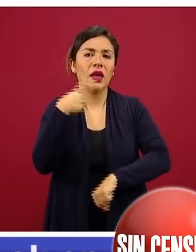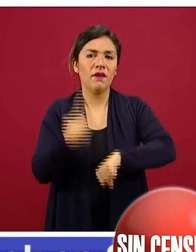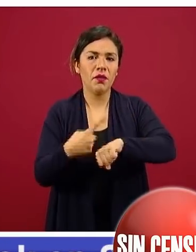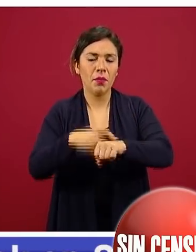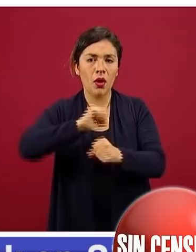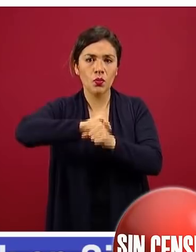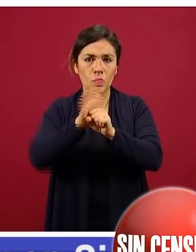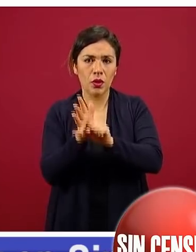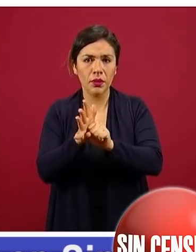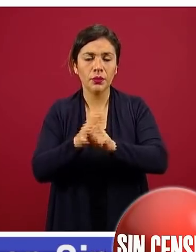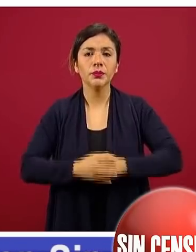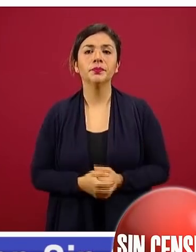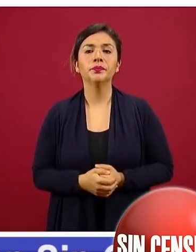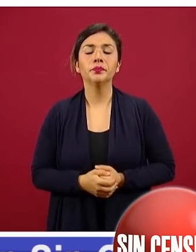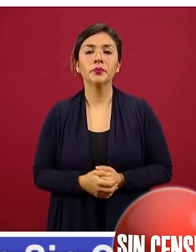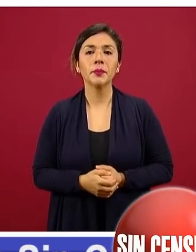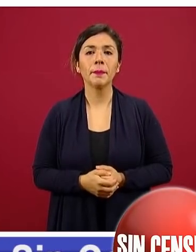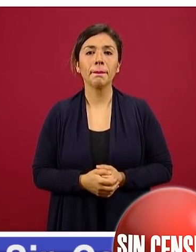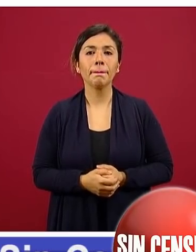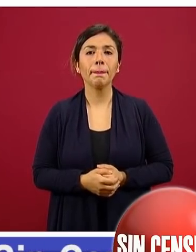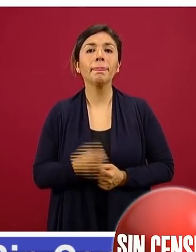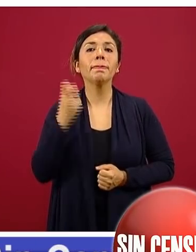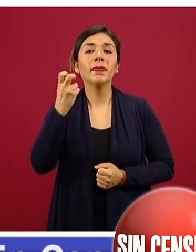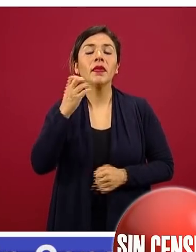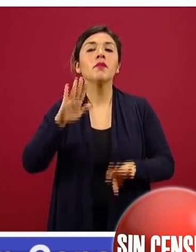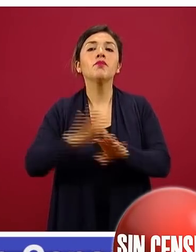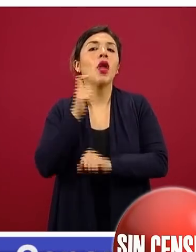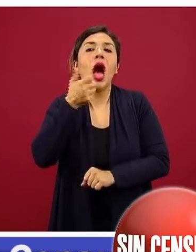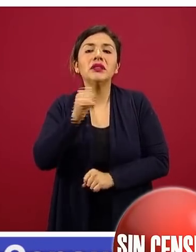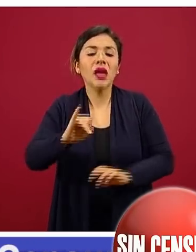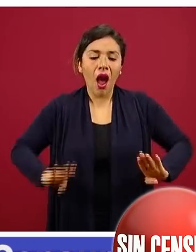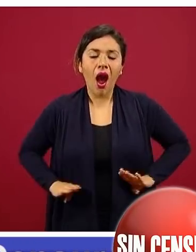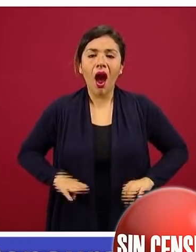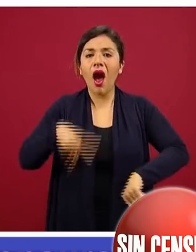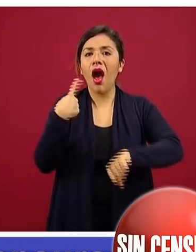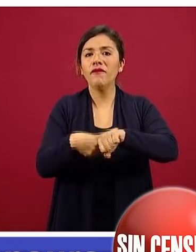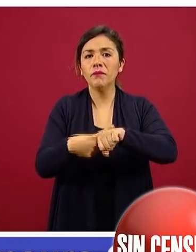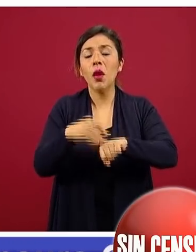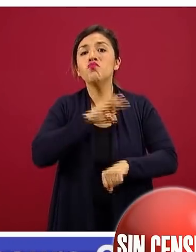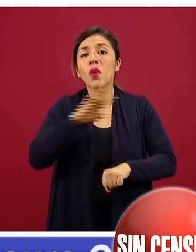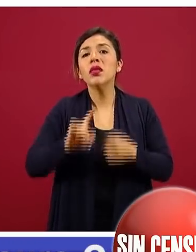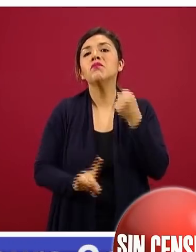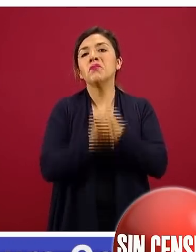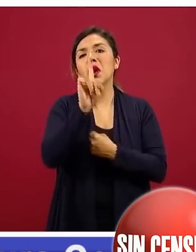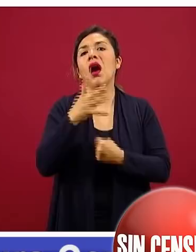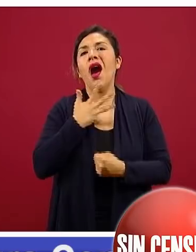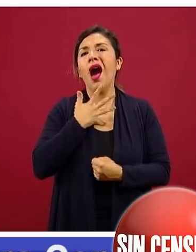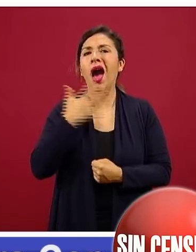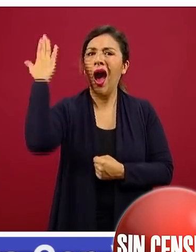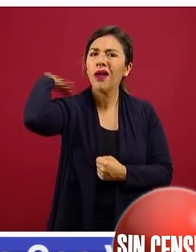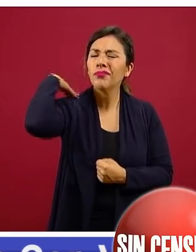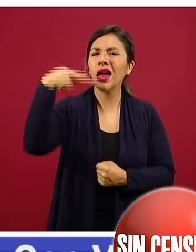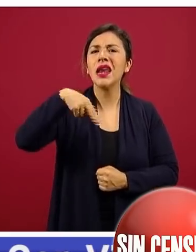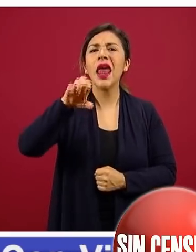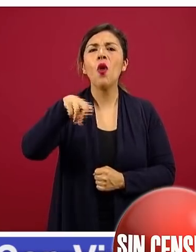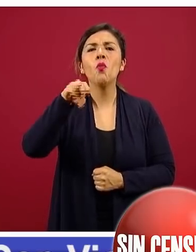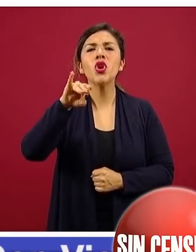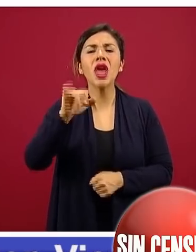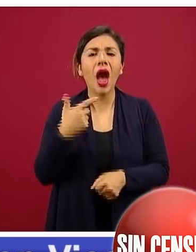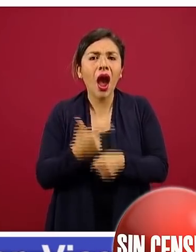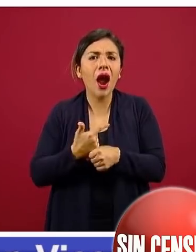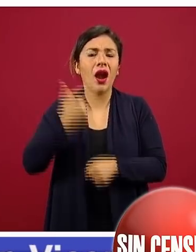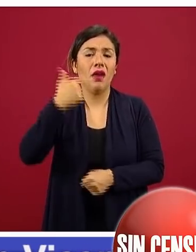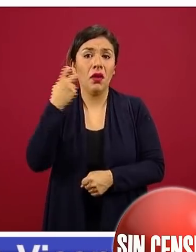COVID, y esto ha sido consecuencia de la propia enfermedad. La enfermedad puede causar neumonía grave y